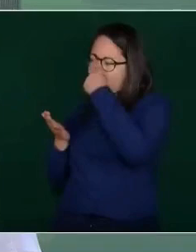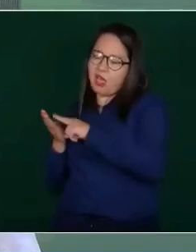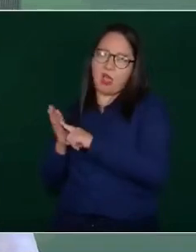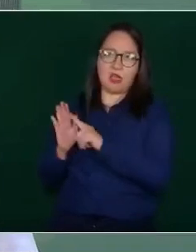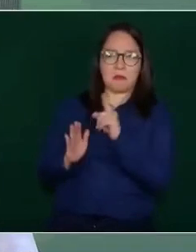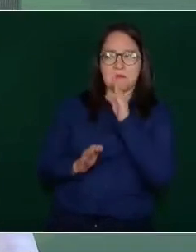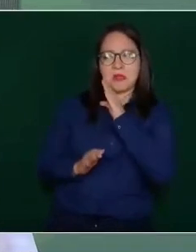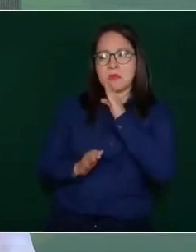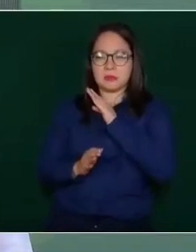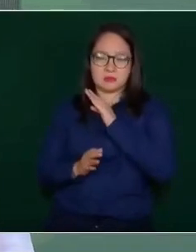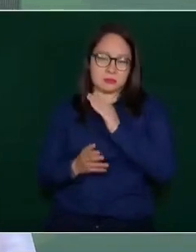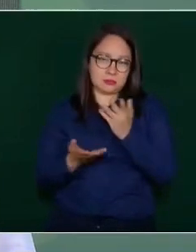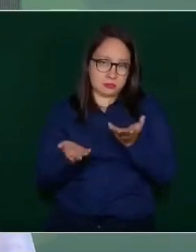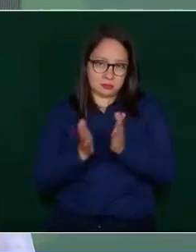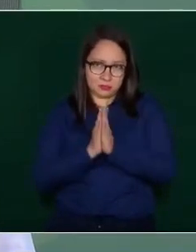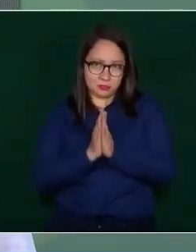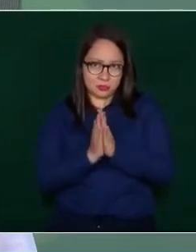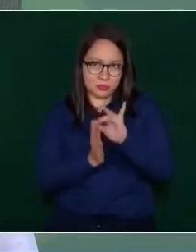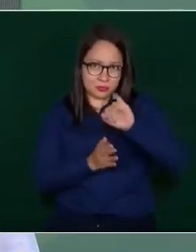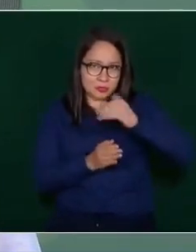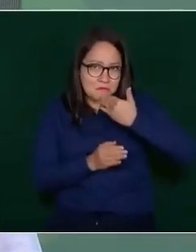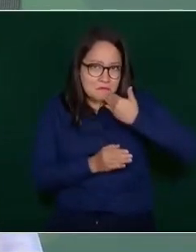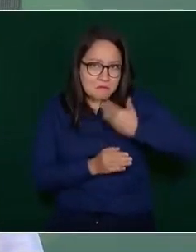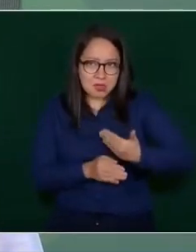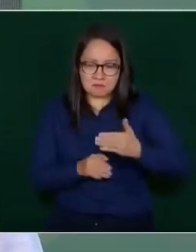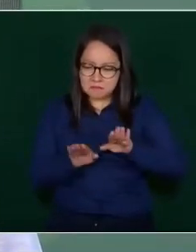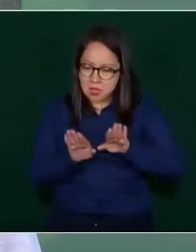es un gran aeropuerto.